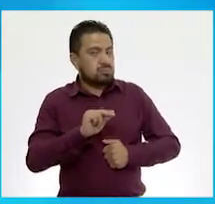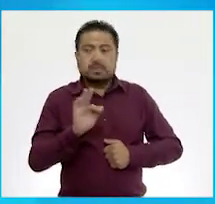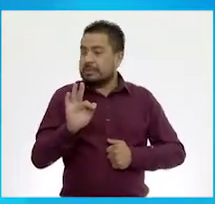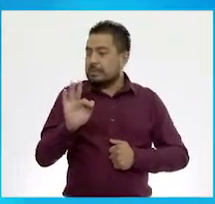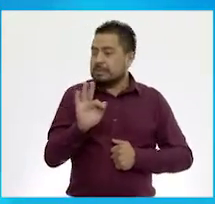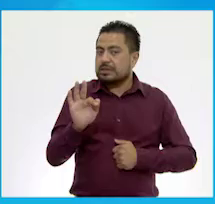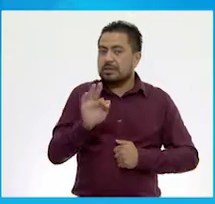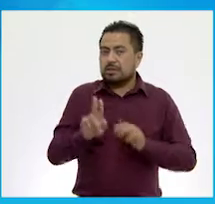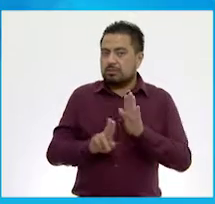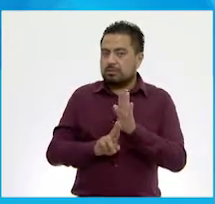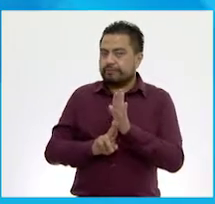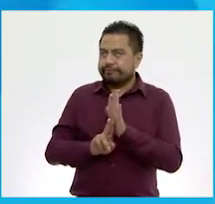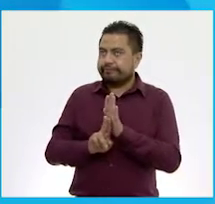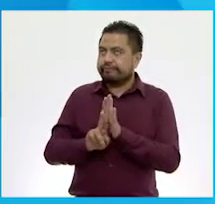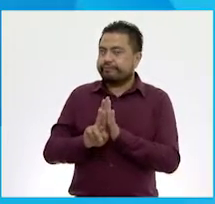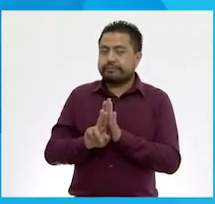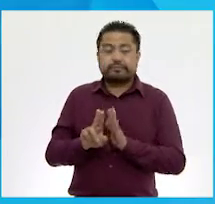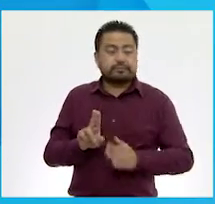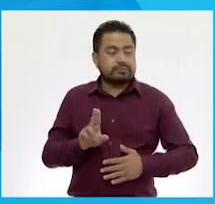¿Tal vez un cohete?